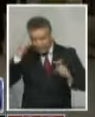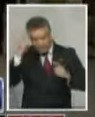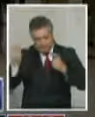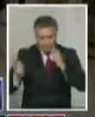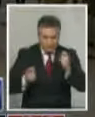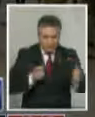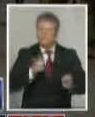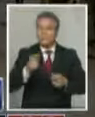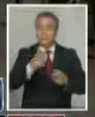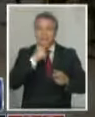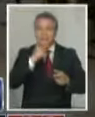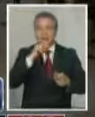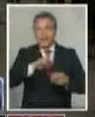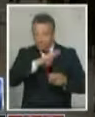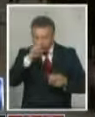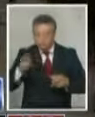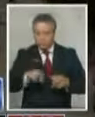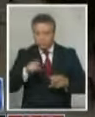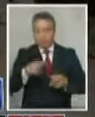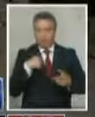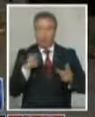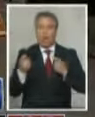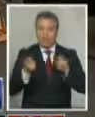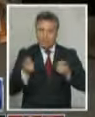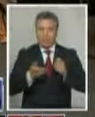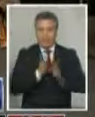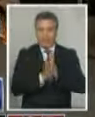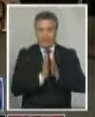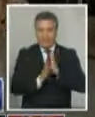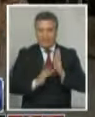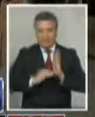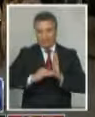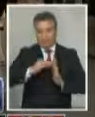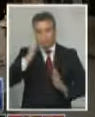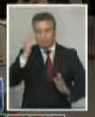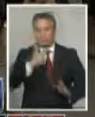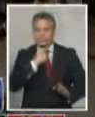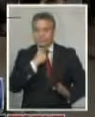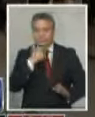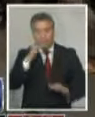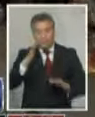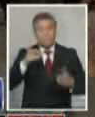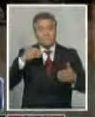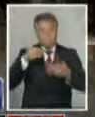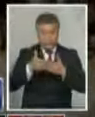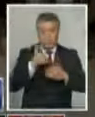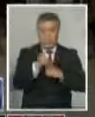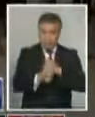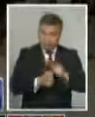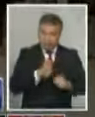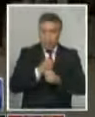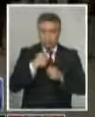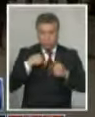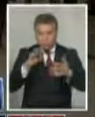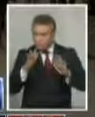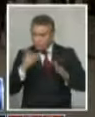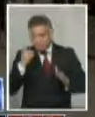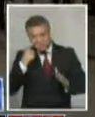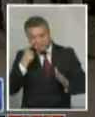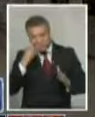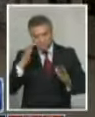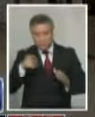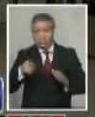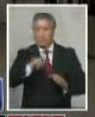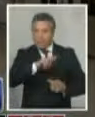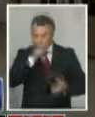permitan recobrar el dinamismo de nuestra economía. Y como hemos dicho anteriormente, hacia fines de año esperamos en nuestras estimaciones comenzar a recuperar